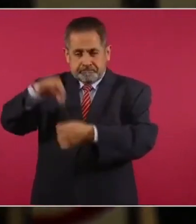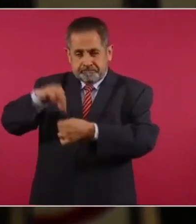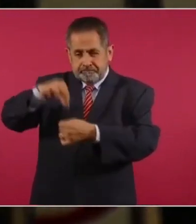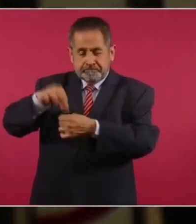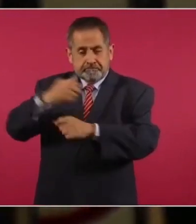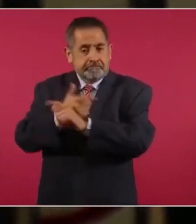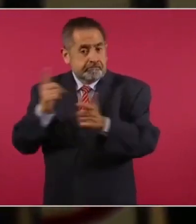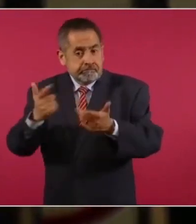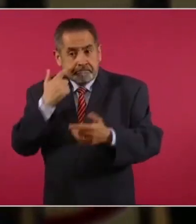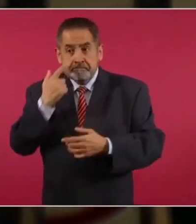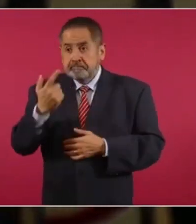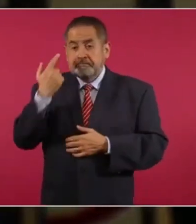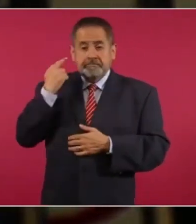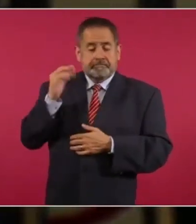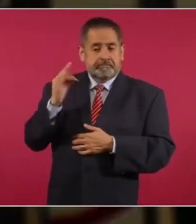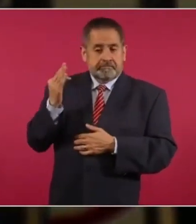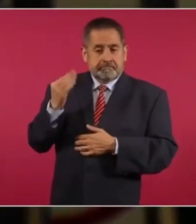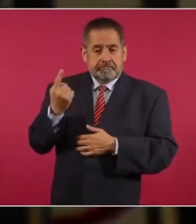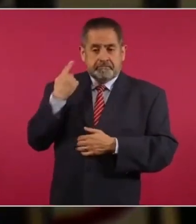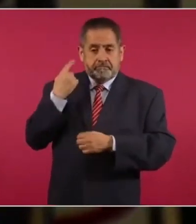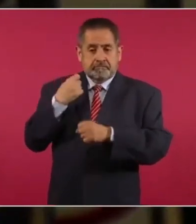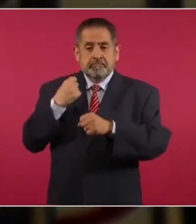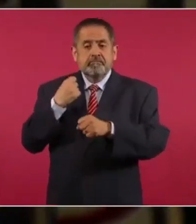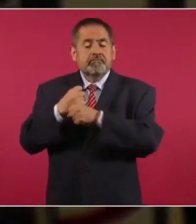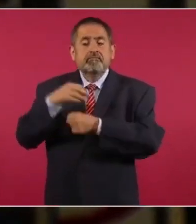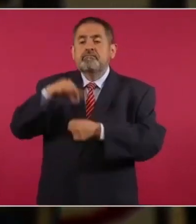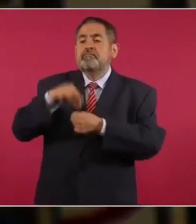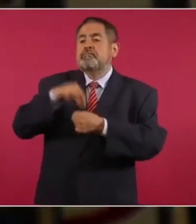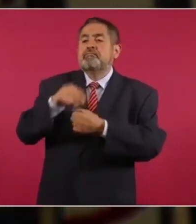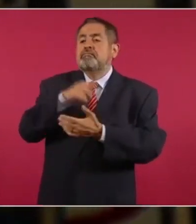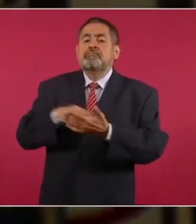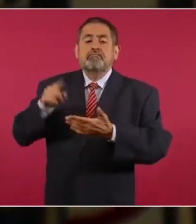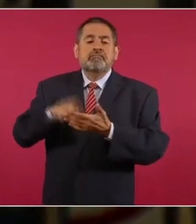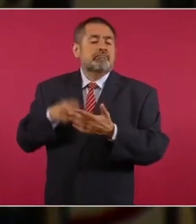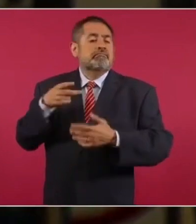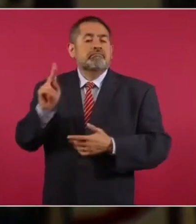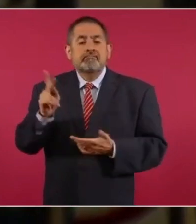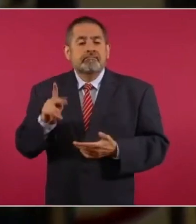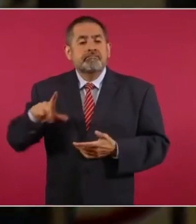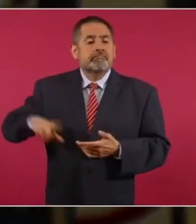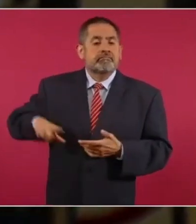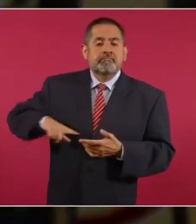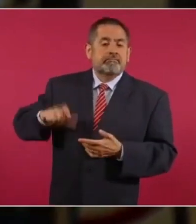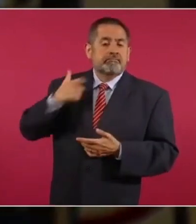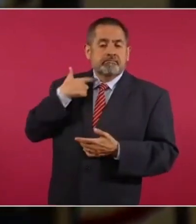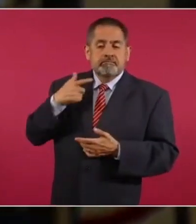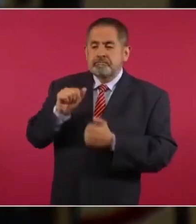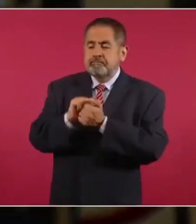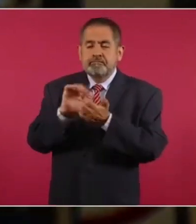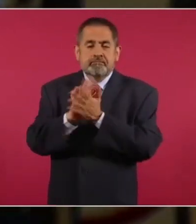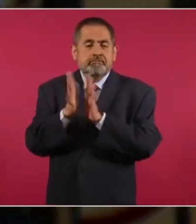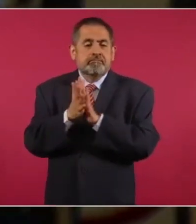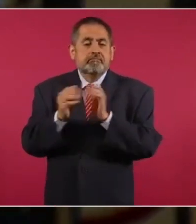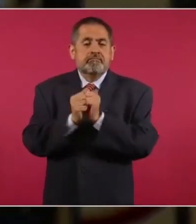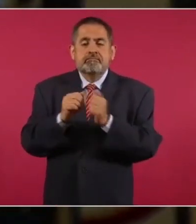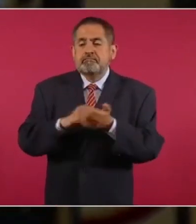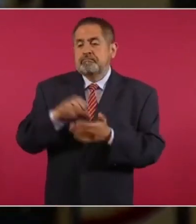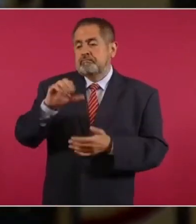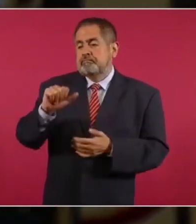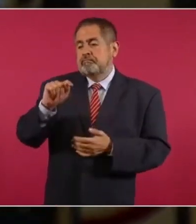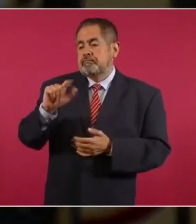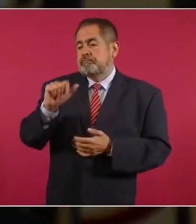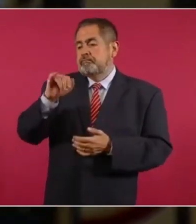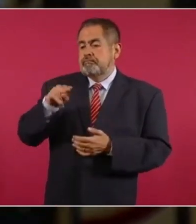año pasado se llevaron a cabo elecciones. Sin embargo, el gobierno anterior, en complicidad de Catalina Portillo